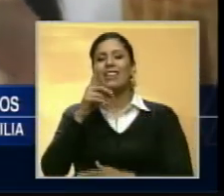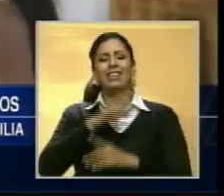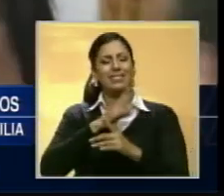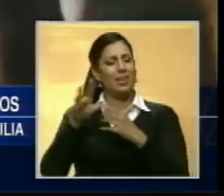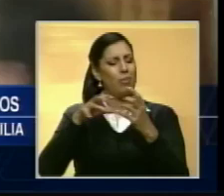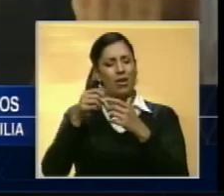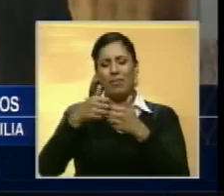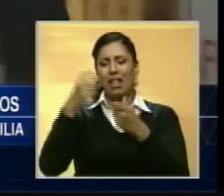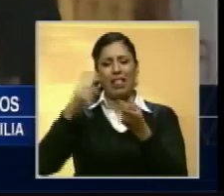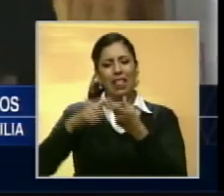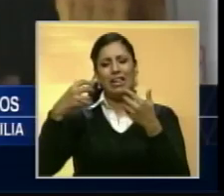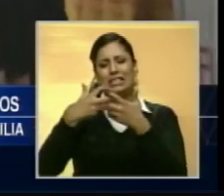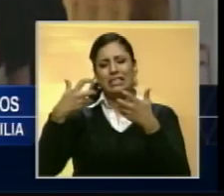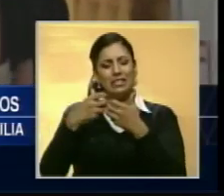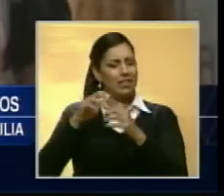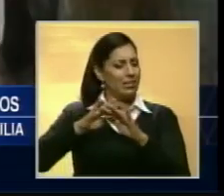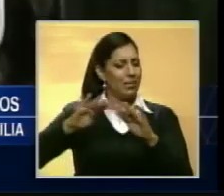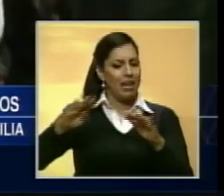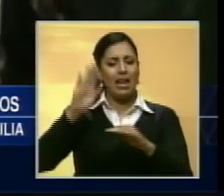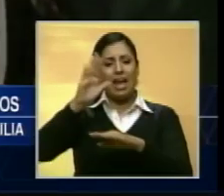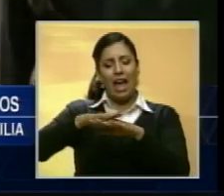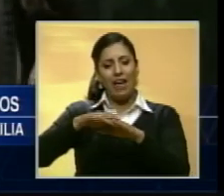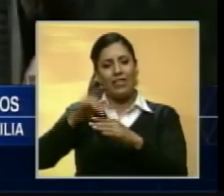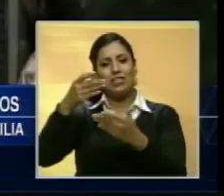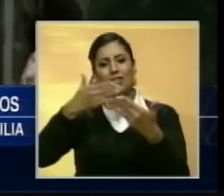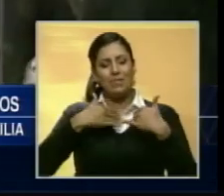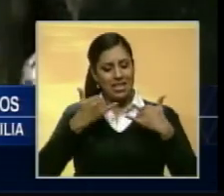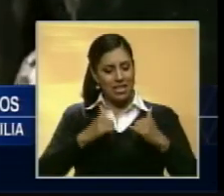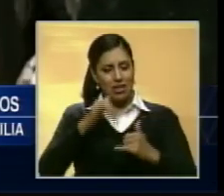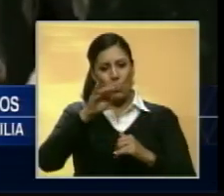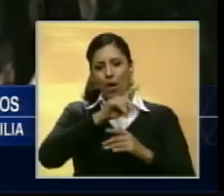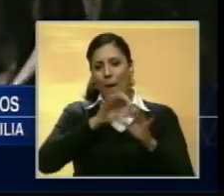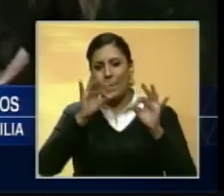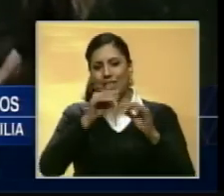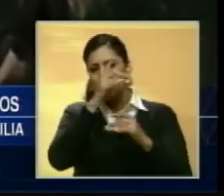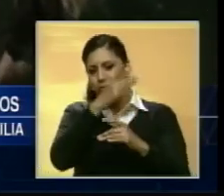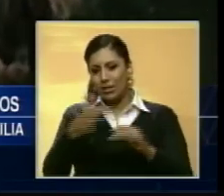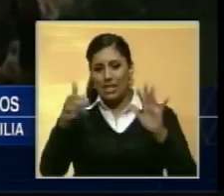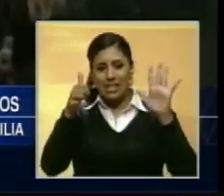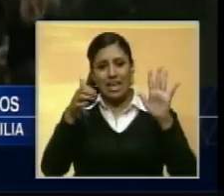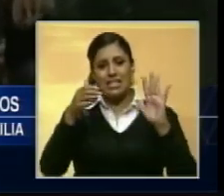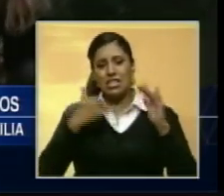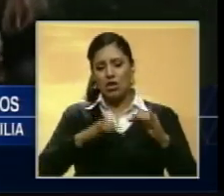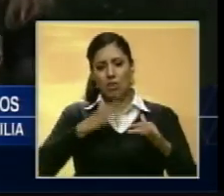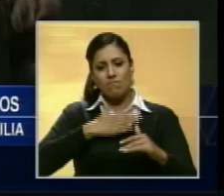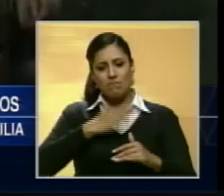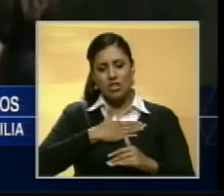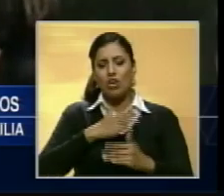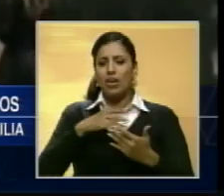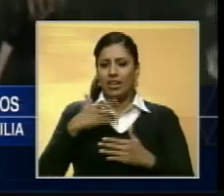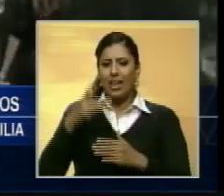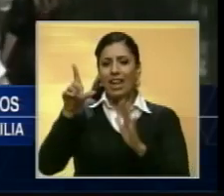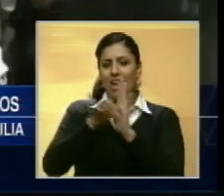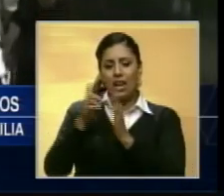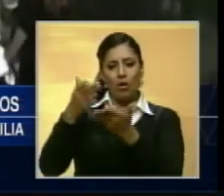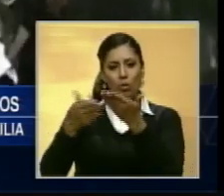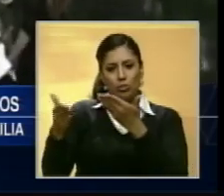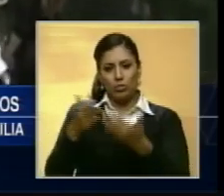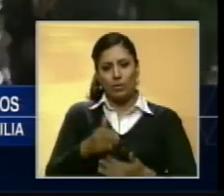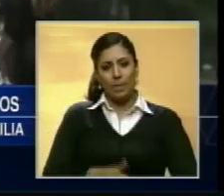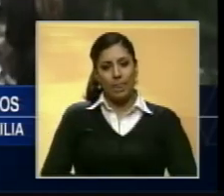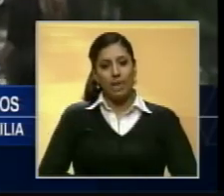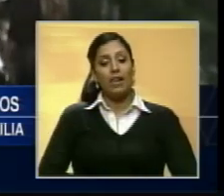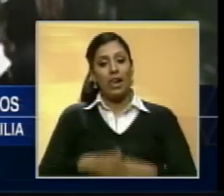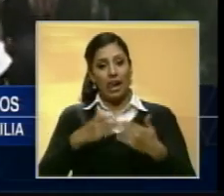diferencias irreconciliables con el actor y solicitó la custodia física exclusiva de sus 6 hijos y la custodia legal compartida.